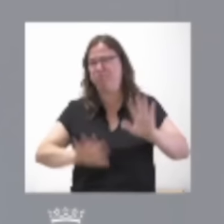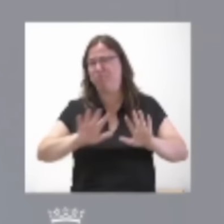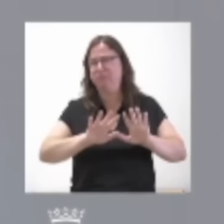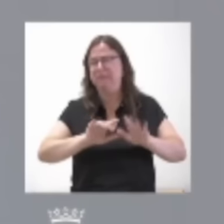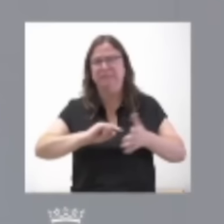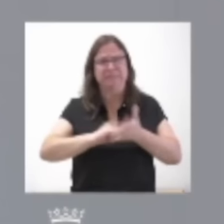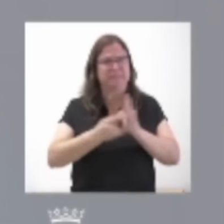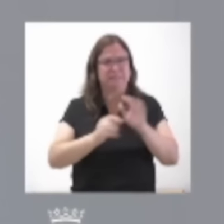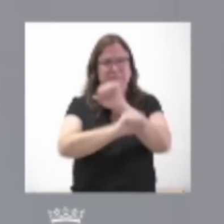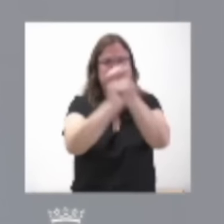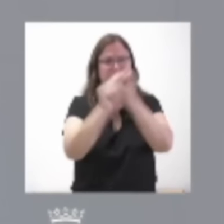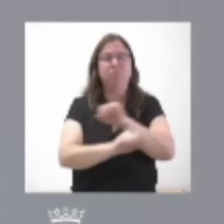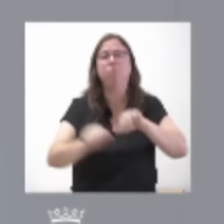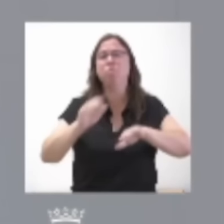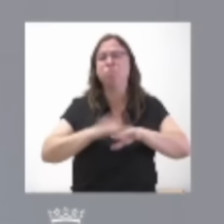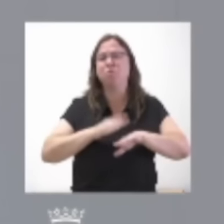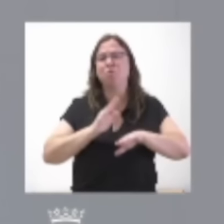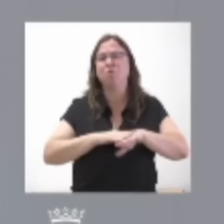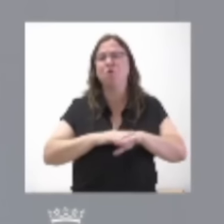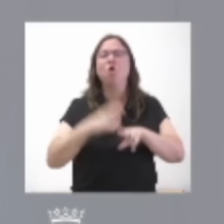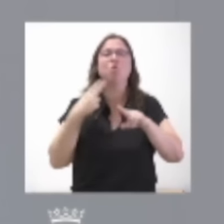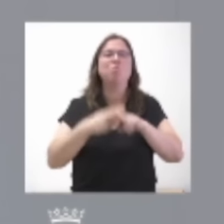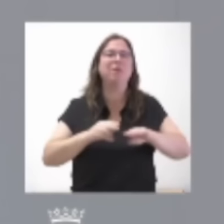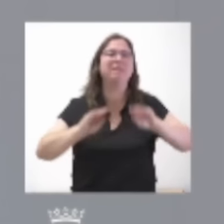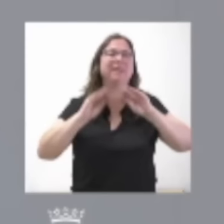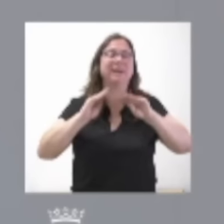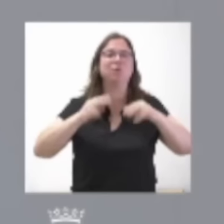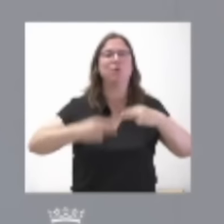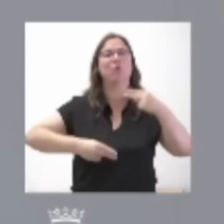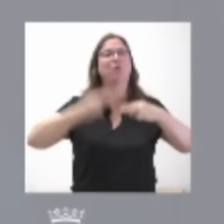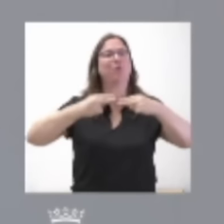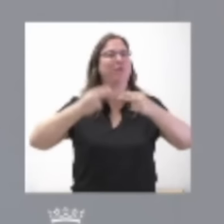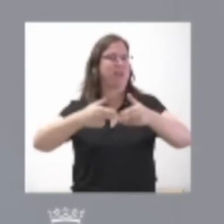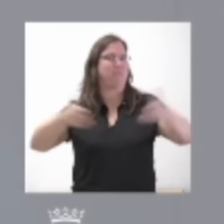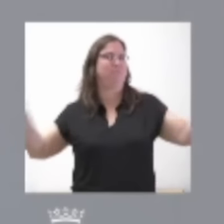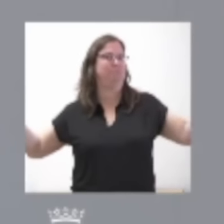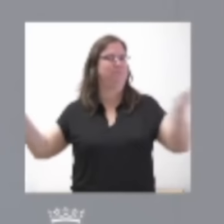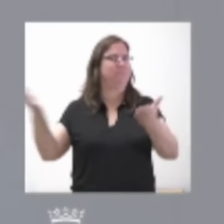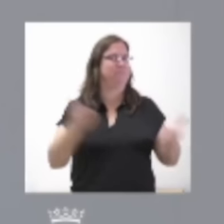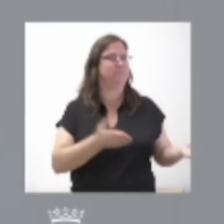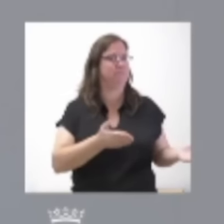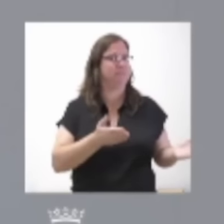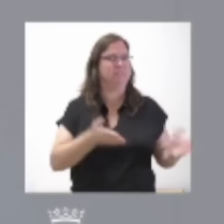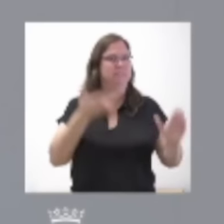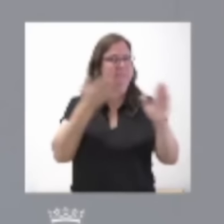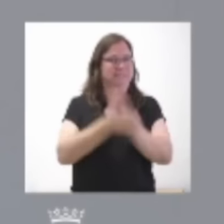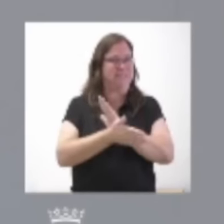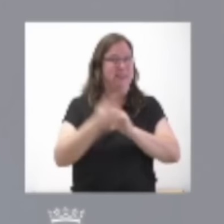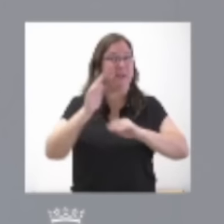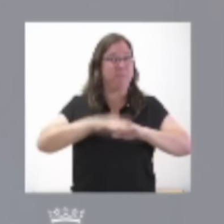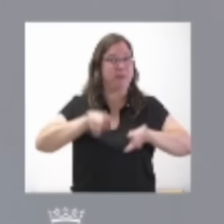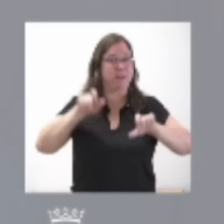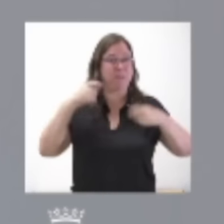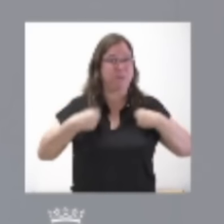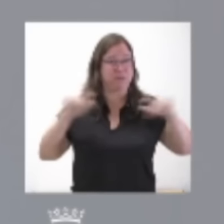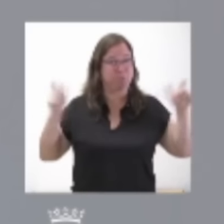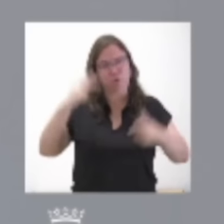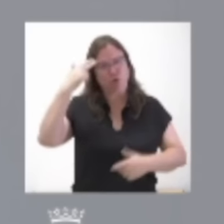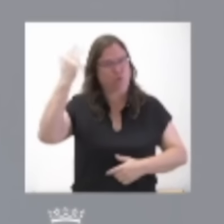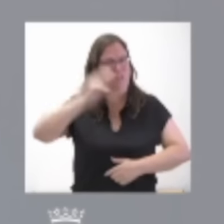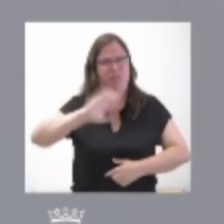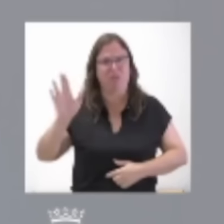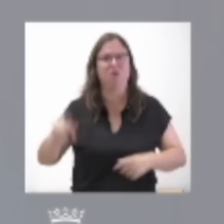irremediable, fruto de una política de fronteras abiertas que desde luego es un suicidio demográfico, pero también